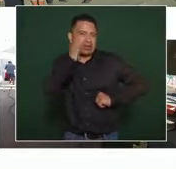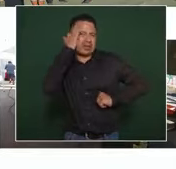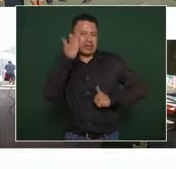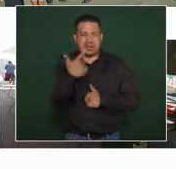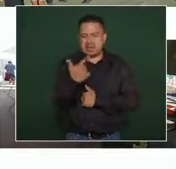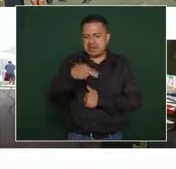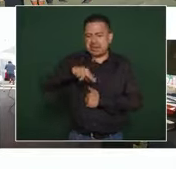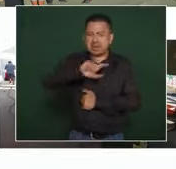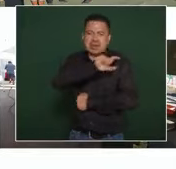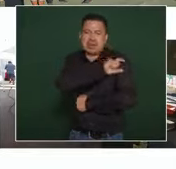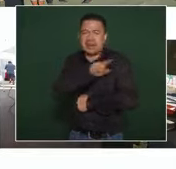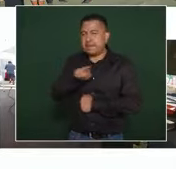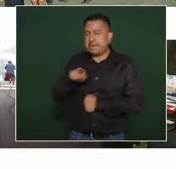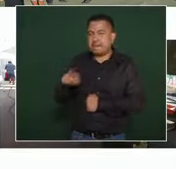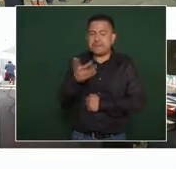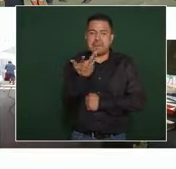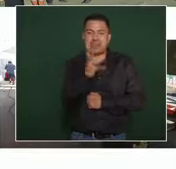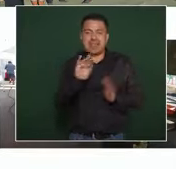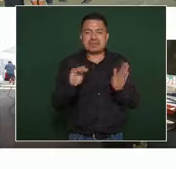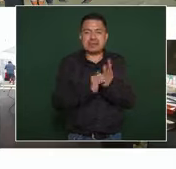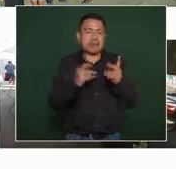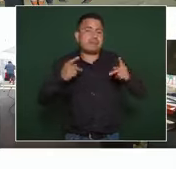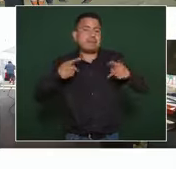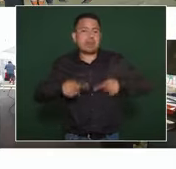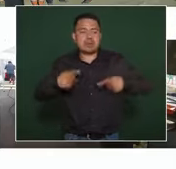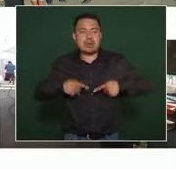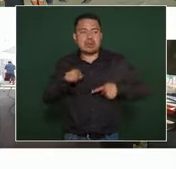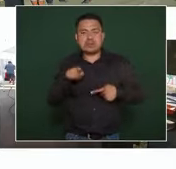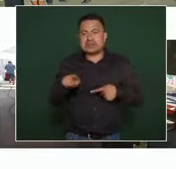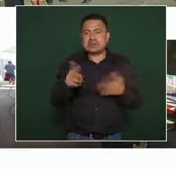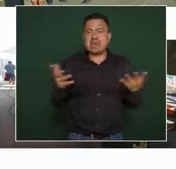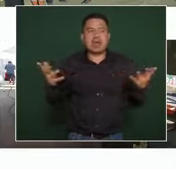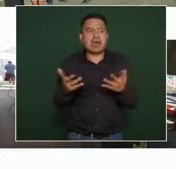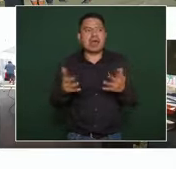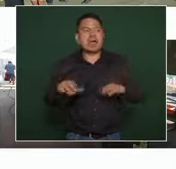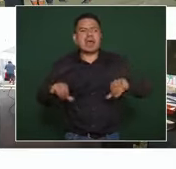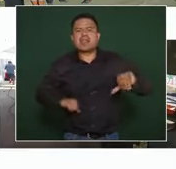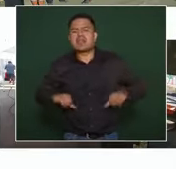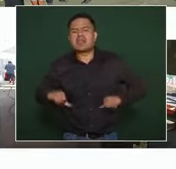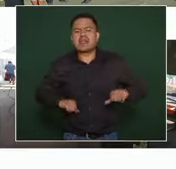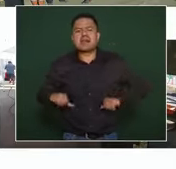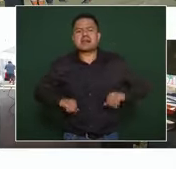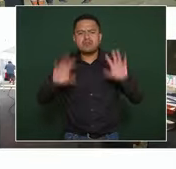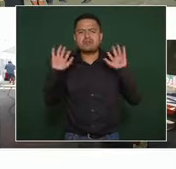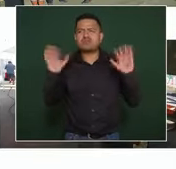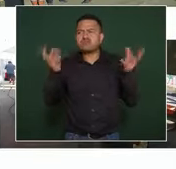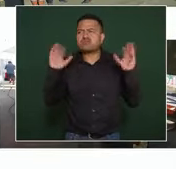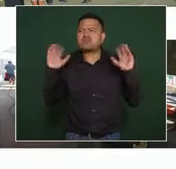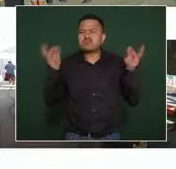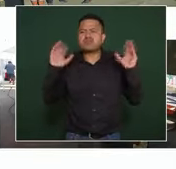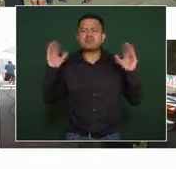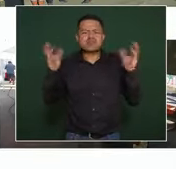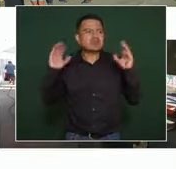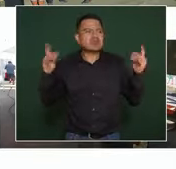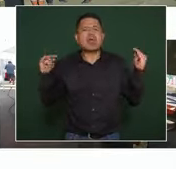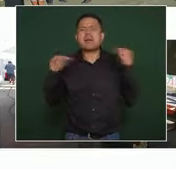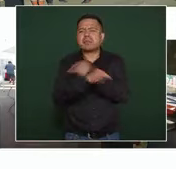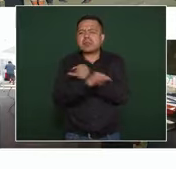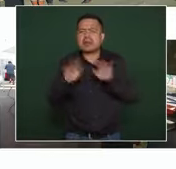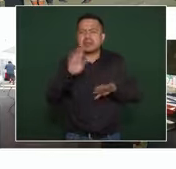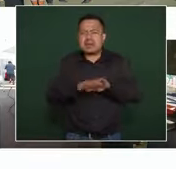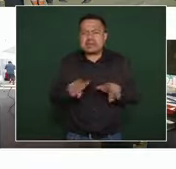Guardia Nacional con estos 10.000 elementos, están realizando tareas de patrullaje, de control de tránsito y